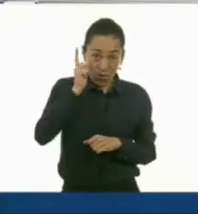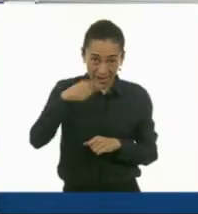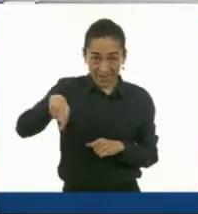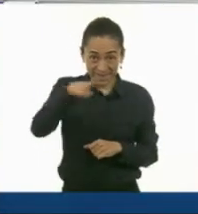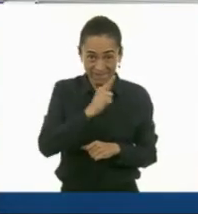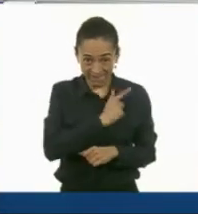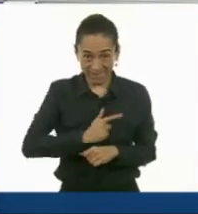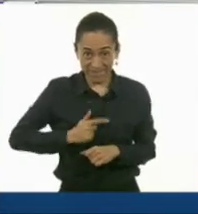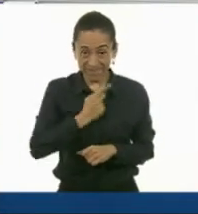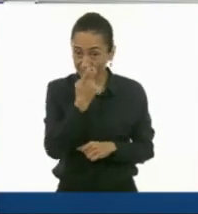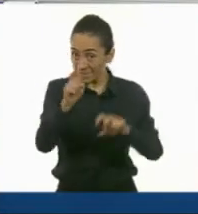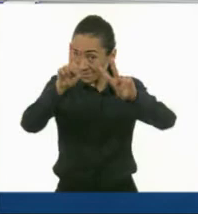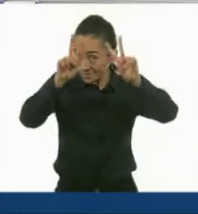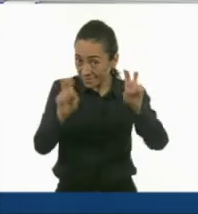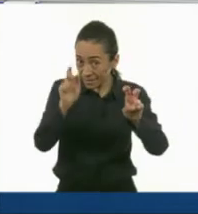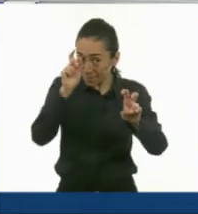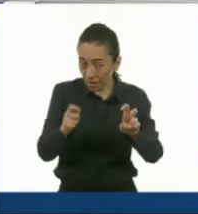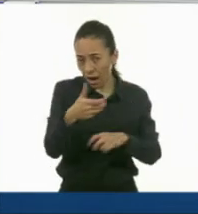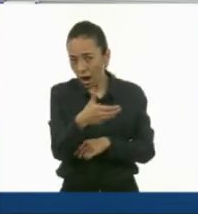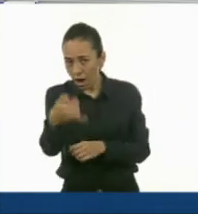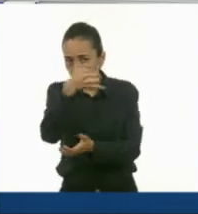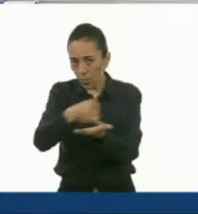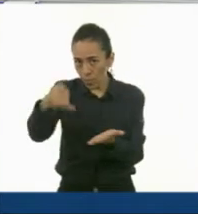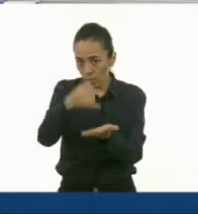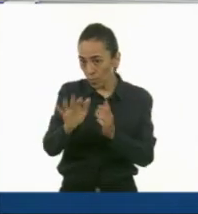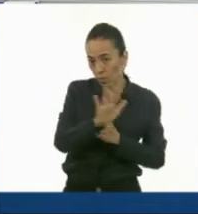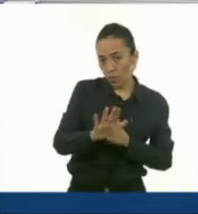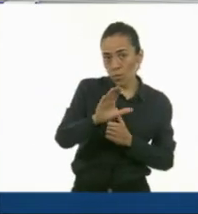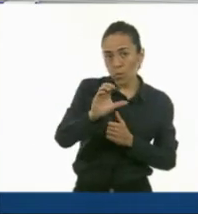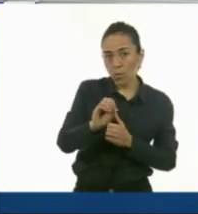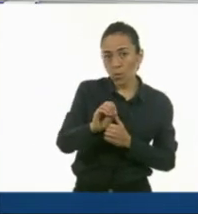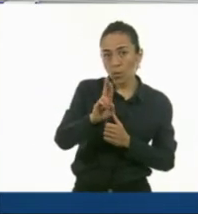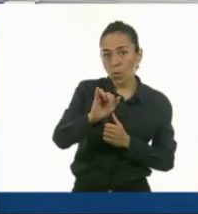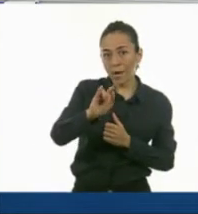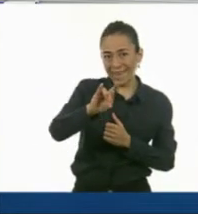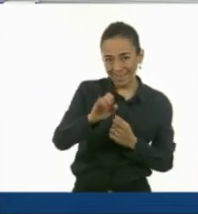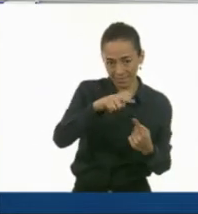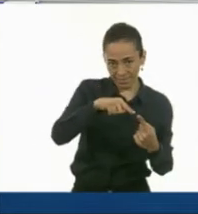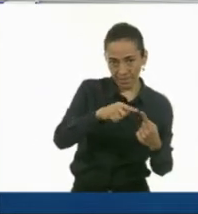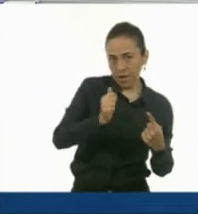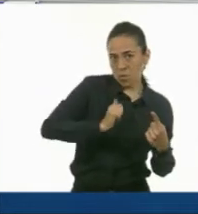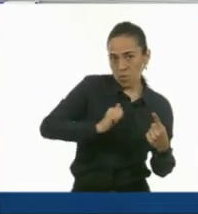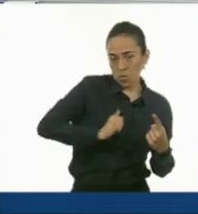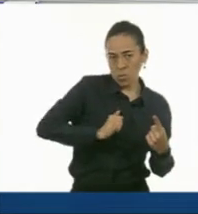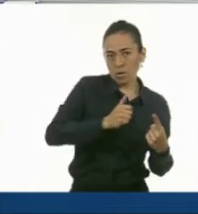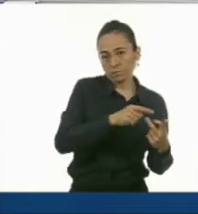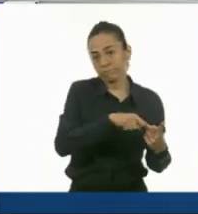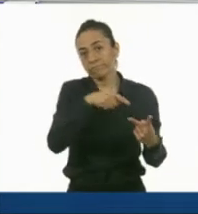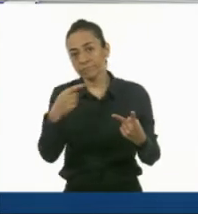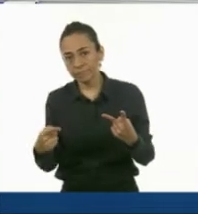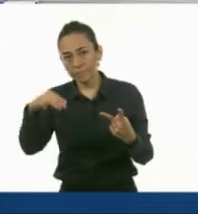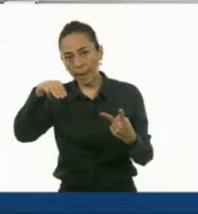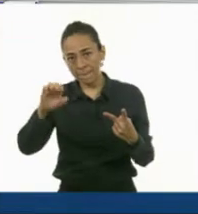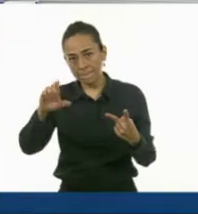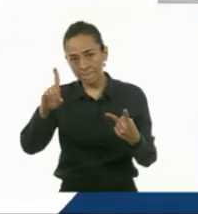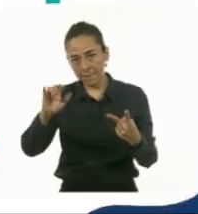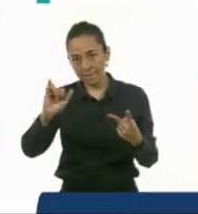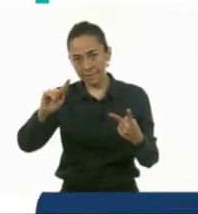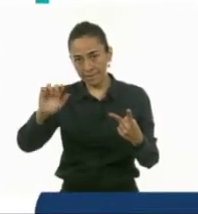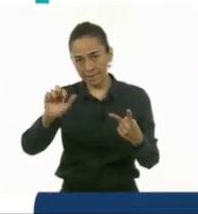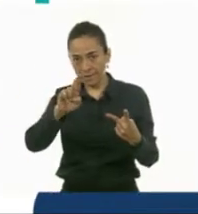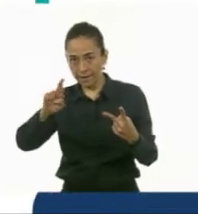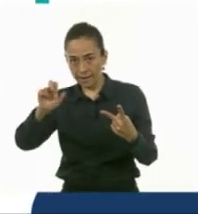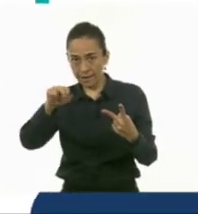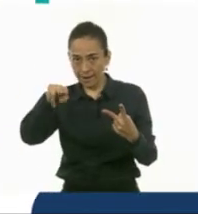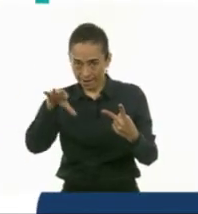con las civilizaciones agrícolas de Oriente y las civilizaciones del Mediterráneo. Espero lo hayan disfrutado tanto como nosotros.